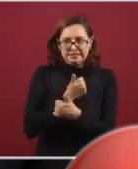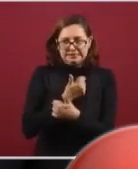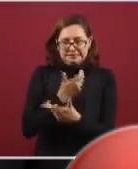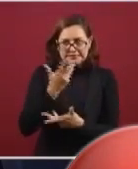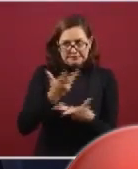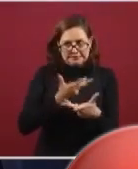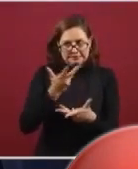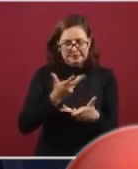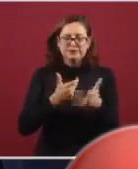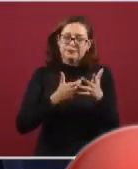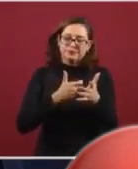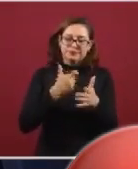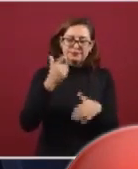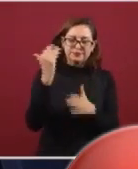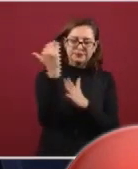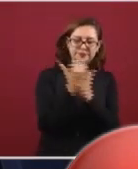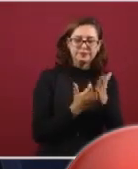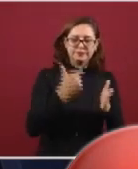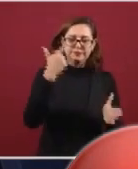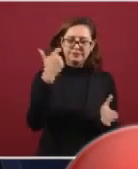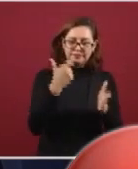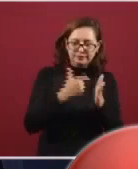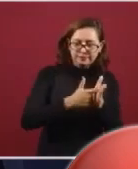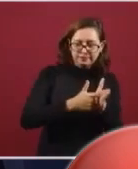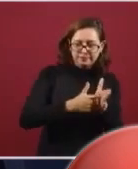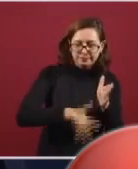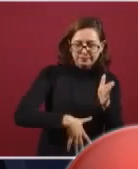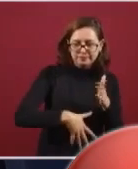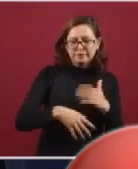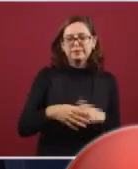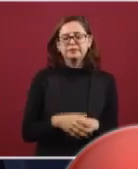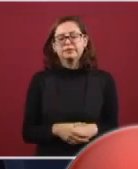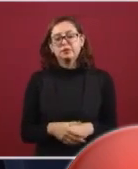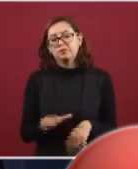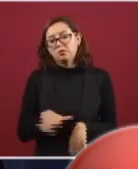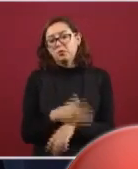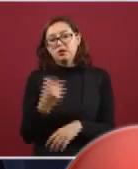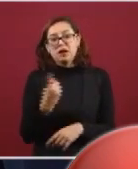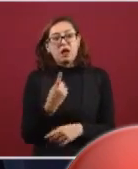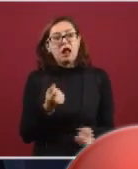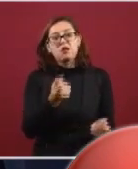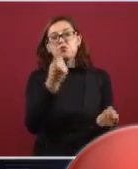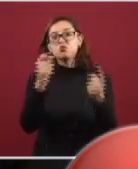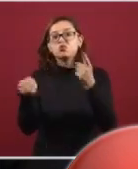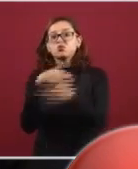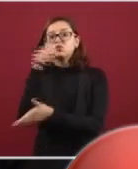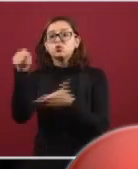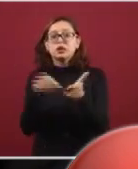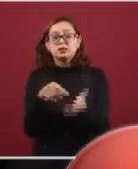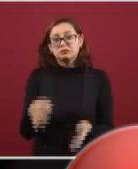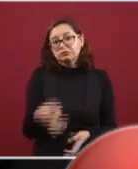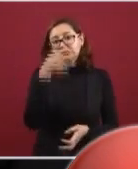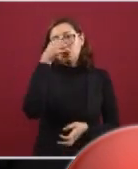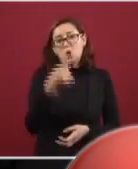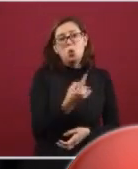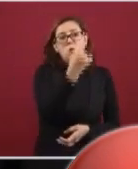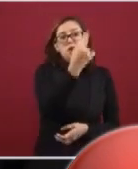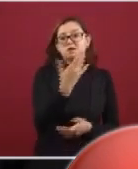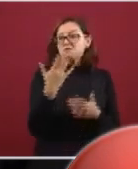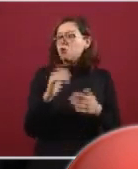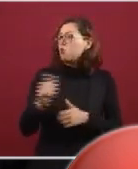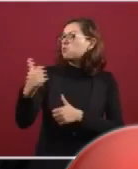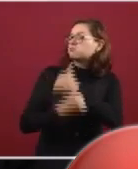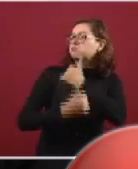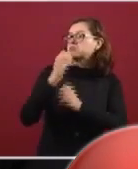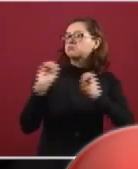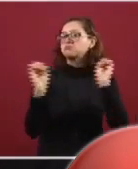que no hay suficiente competencia y por eso el mercado no está funcionando. Esto nos ha ayudado